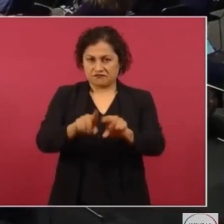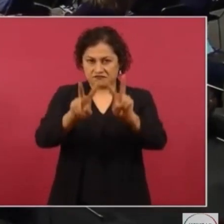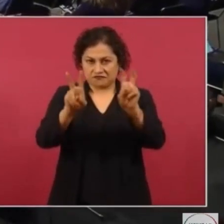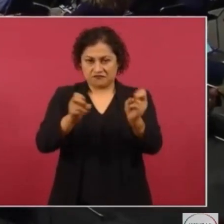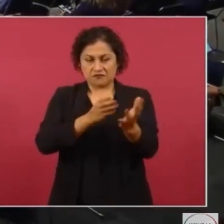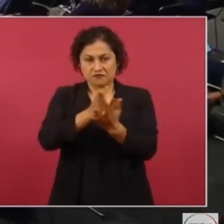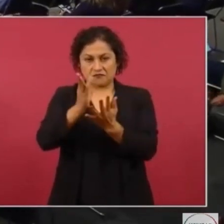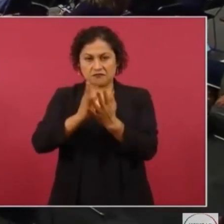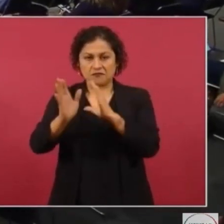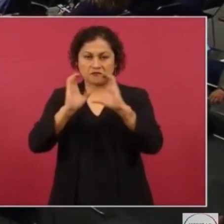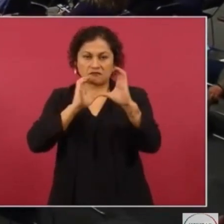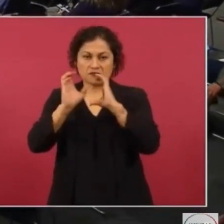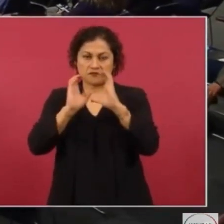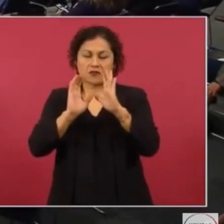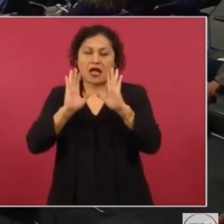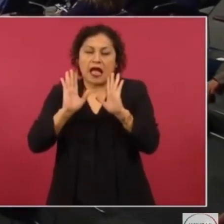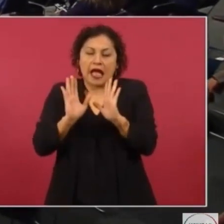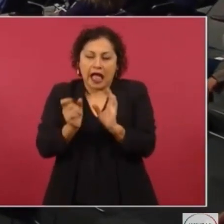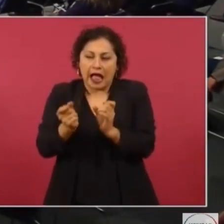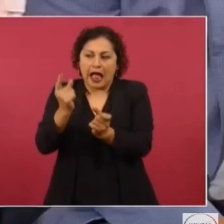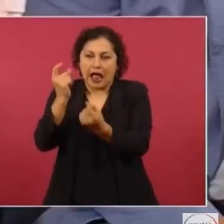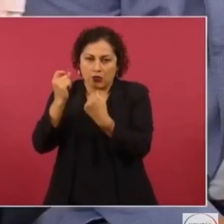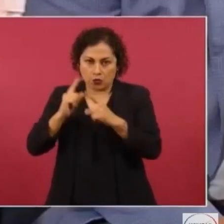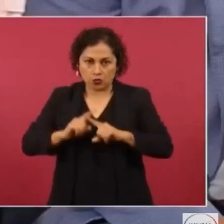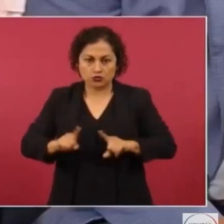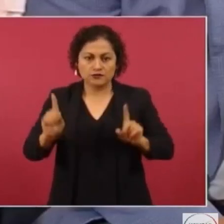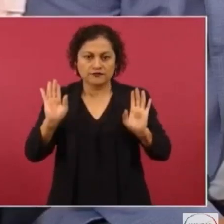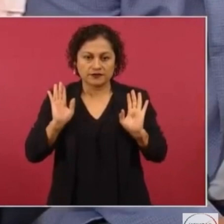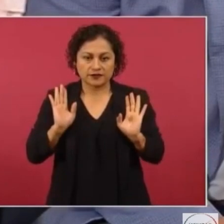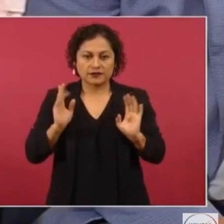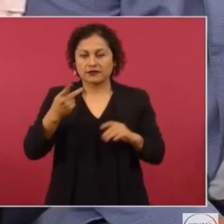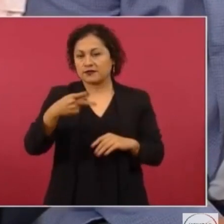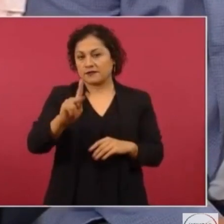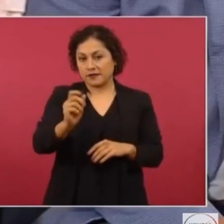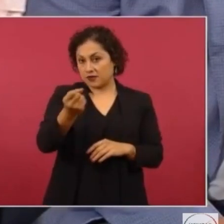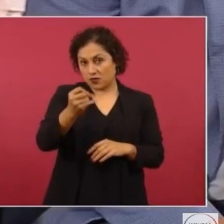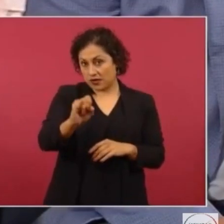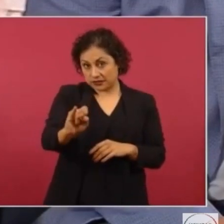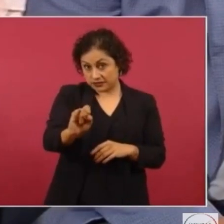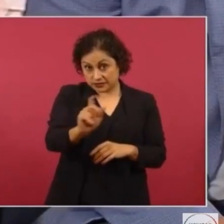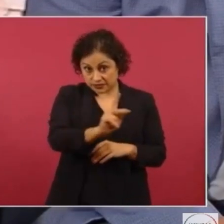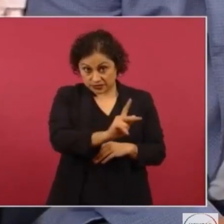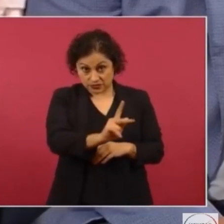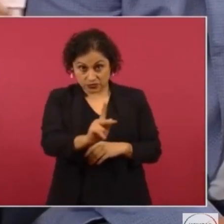con honrosas excepciones, pero así están todos.